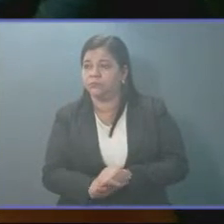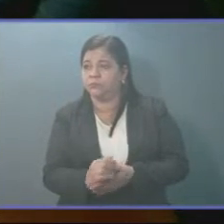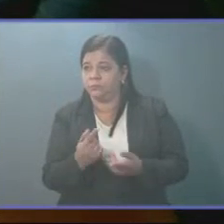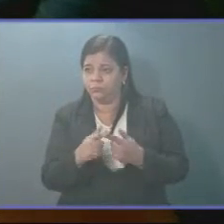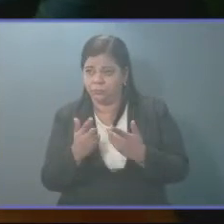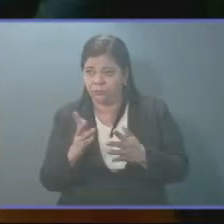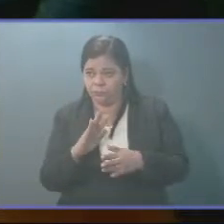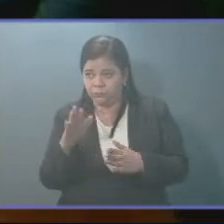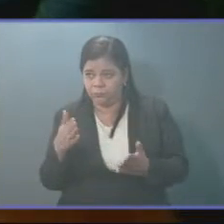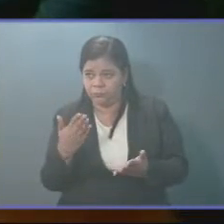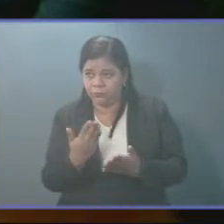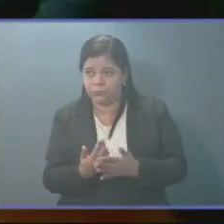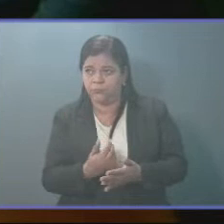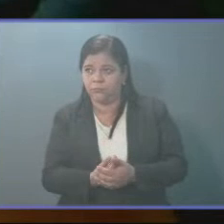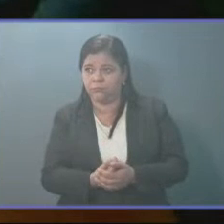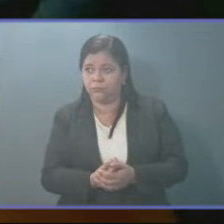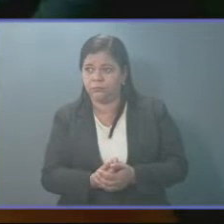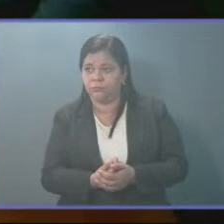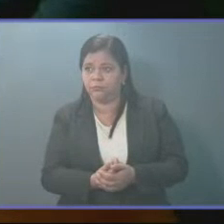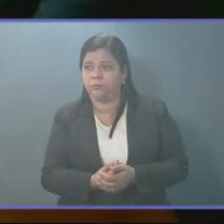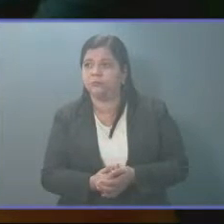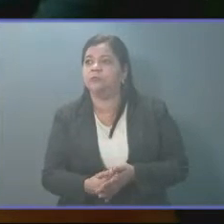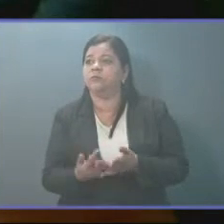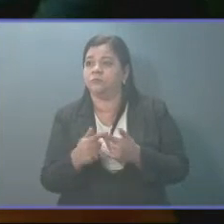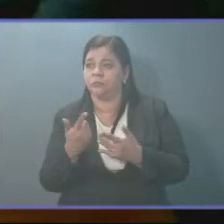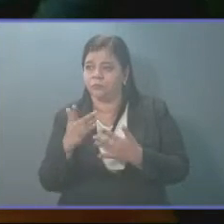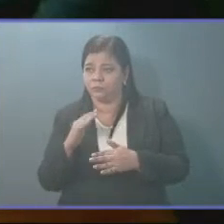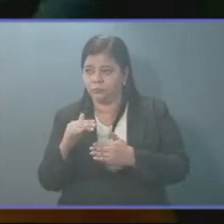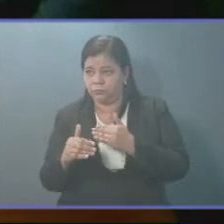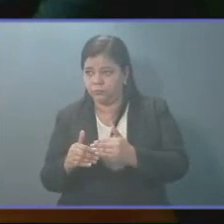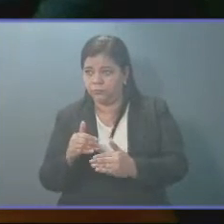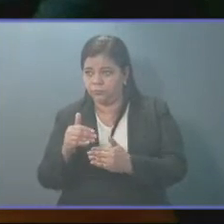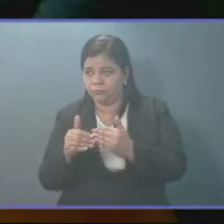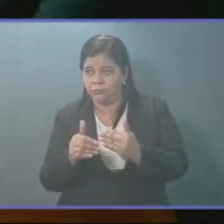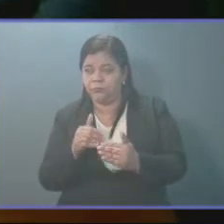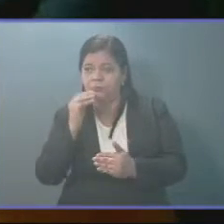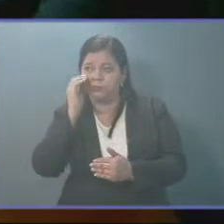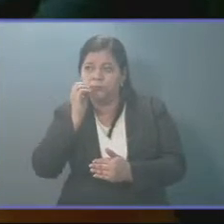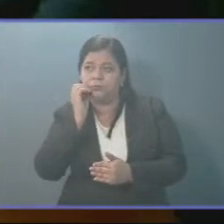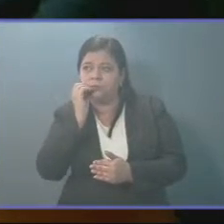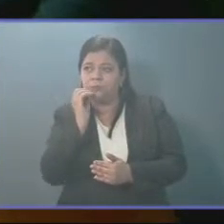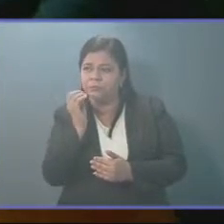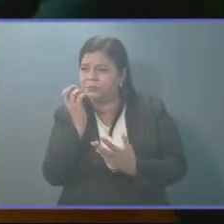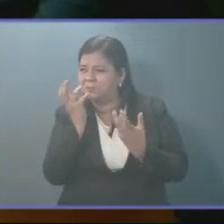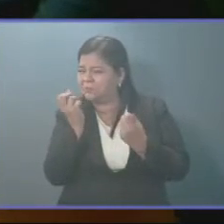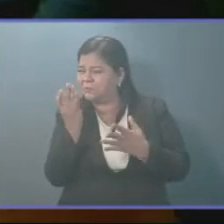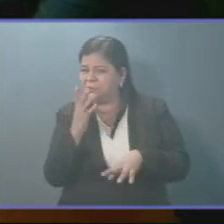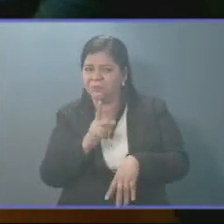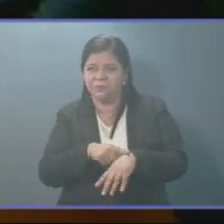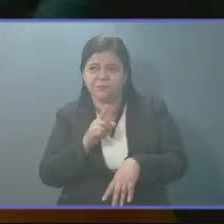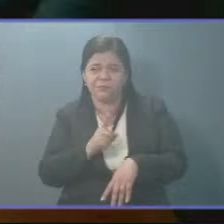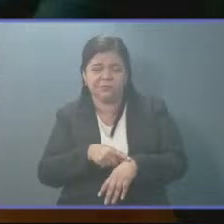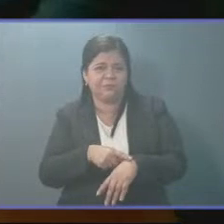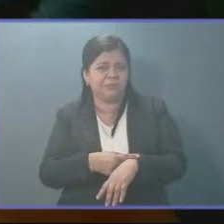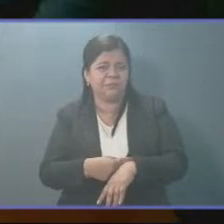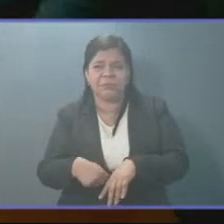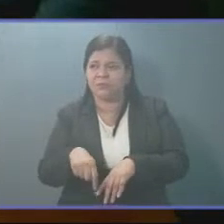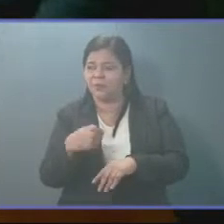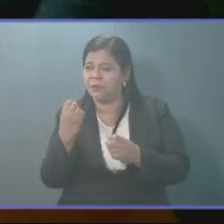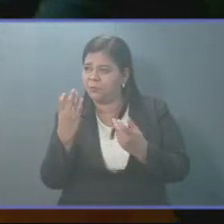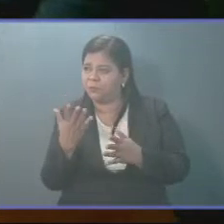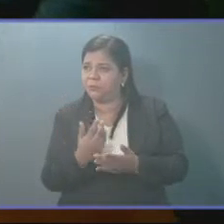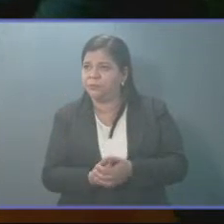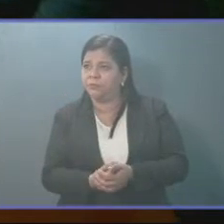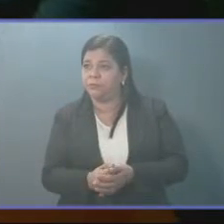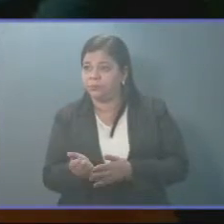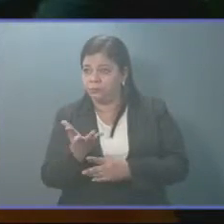vamos a los juzgados de lo laboral, un proceso laboral tarda un mundo actualmente. Y una de las